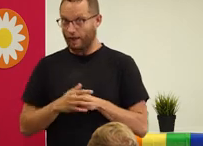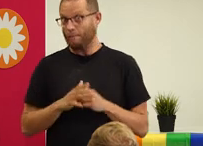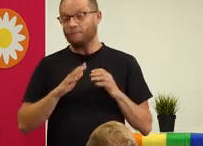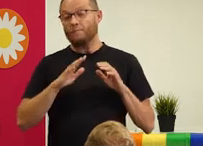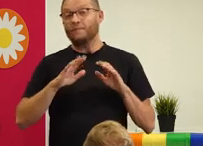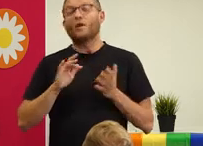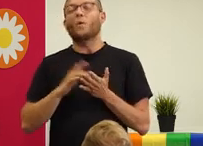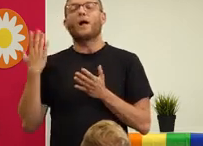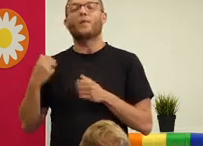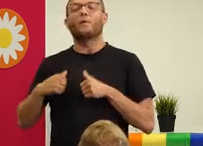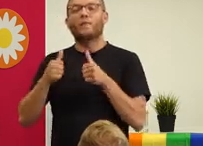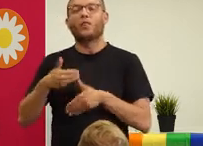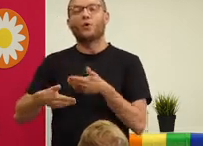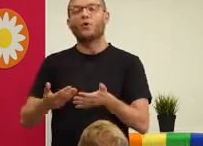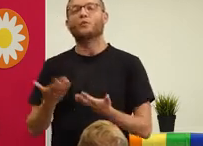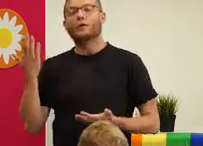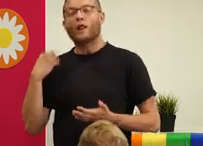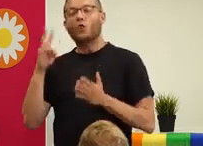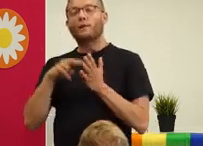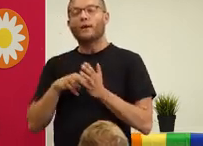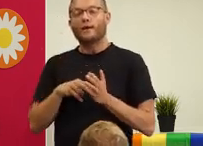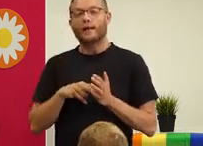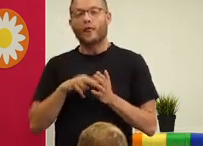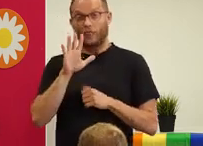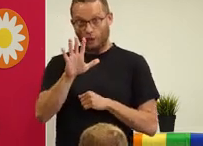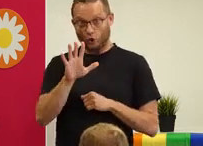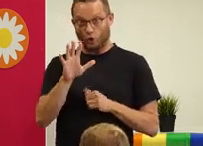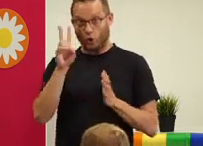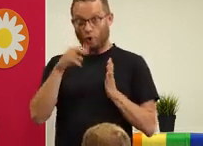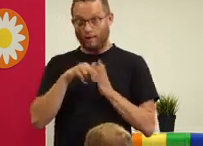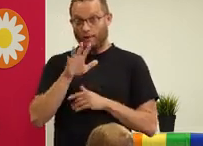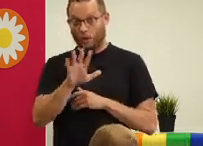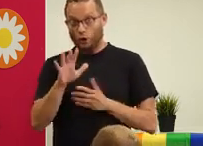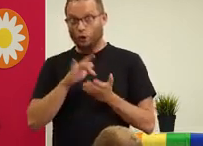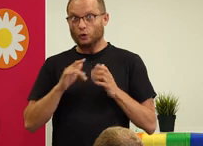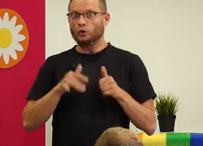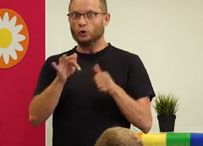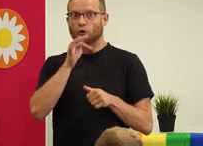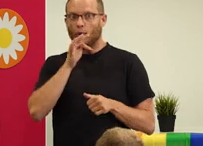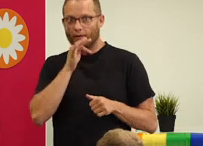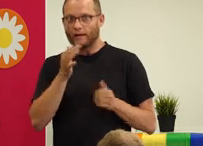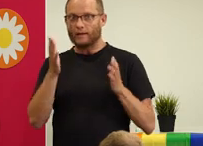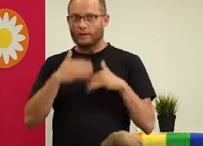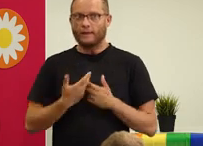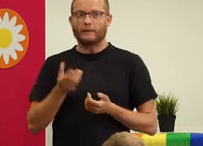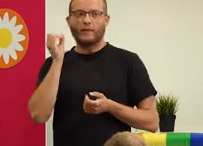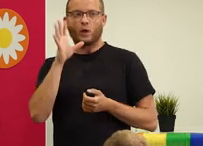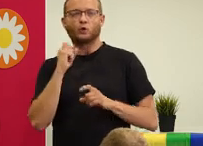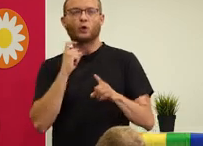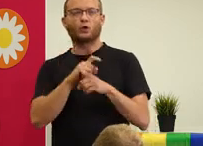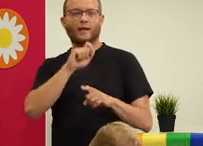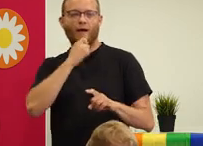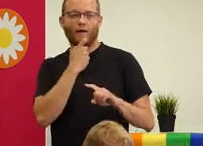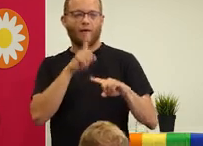¿Pero cuándo empezó todo esto? En el 2005 fue cuando, aún sin vincularlo al discurso LGTB,